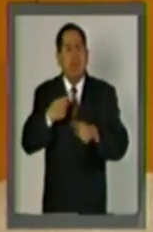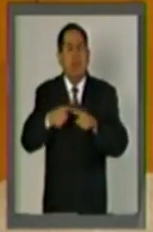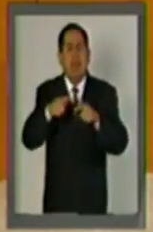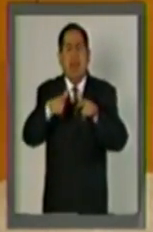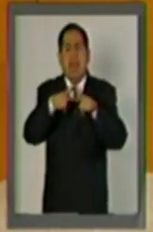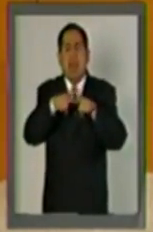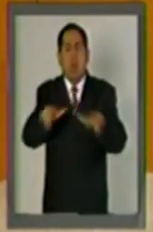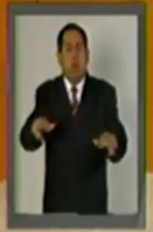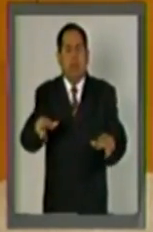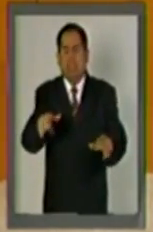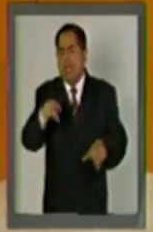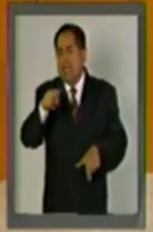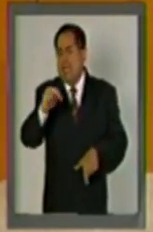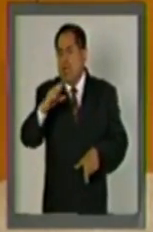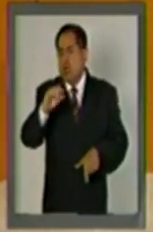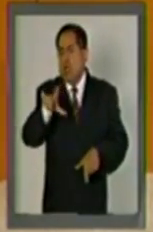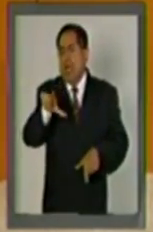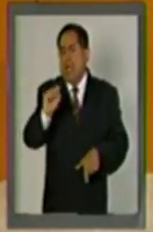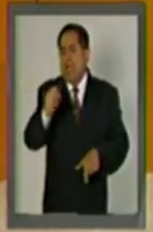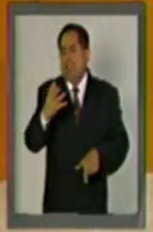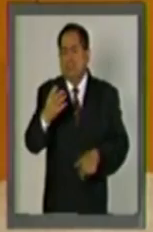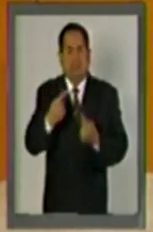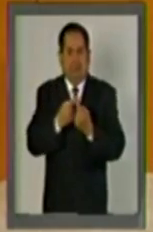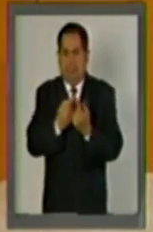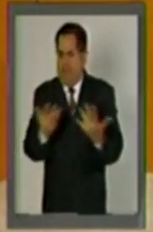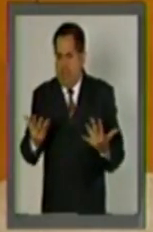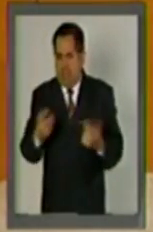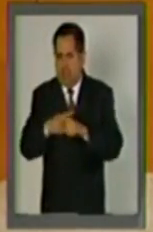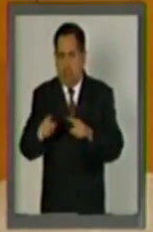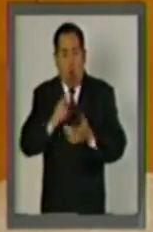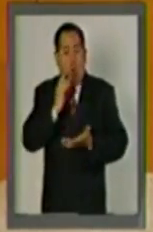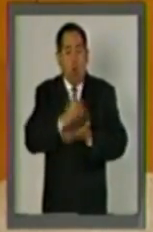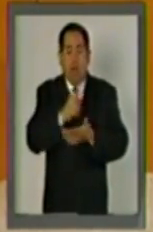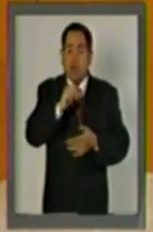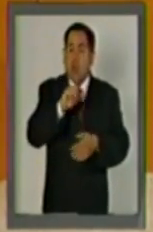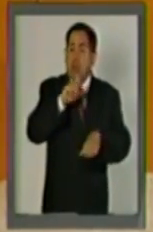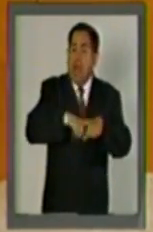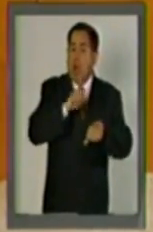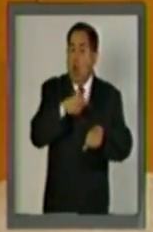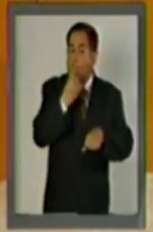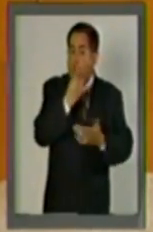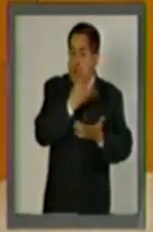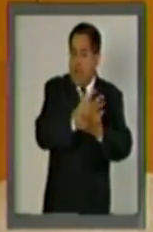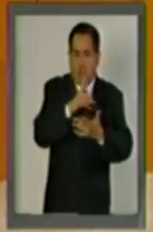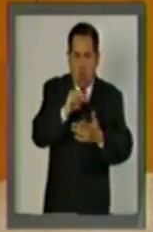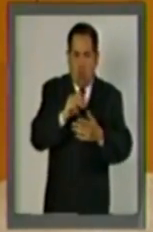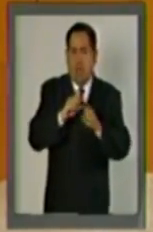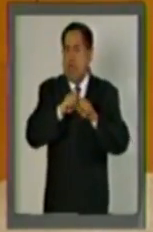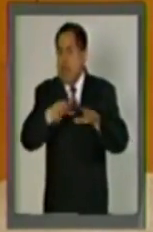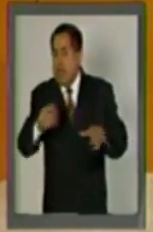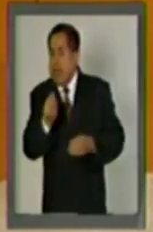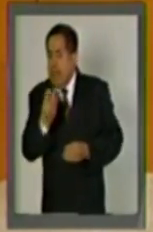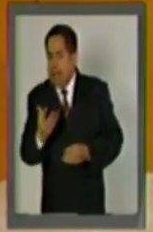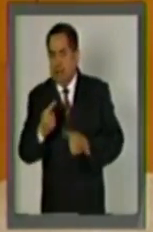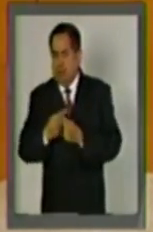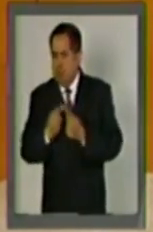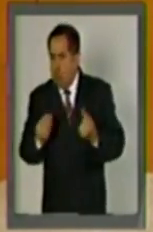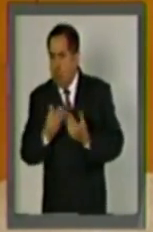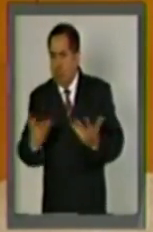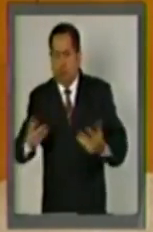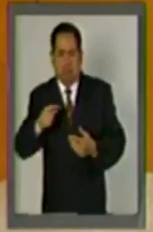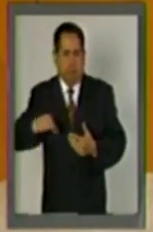lenguas nacionales, no de la lengua nacional únicamente entendida como el